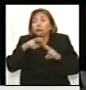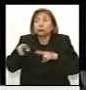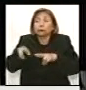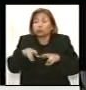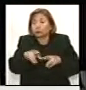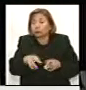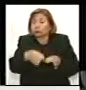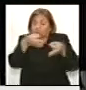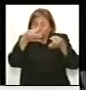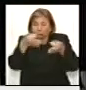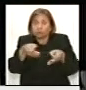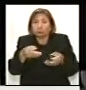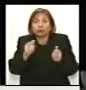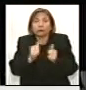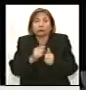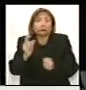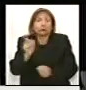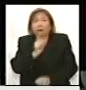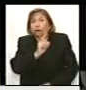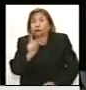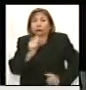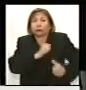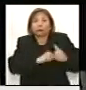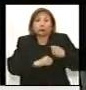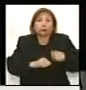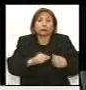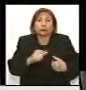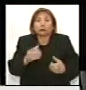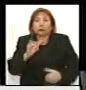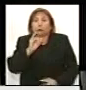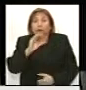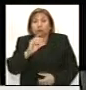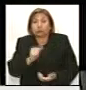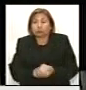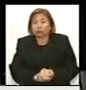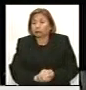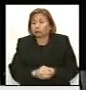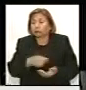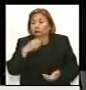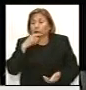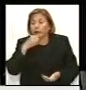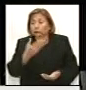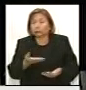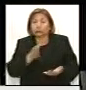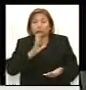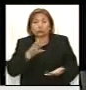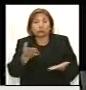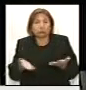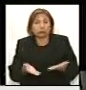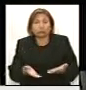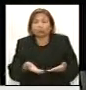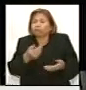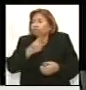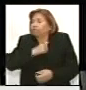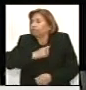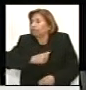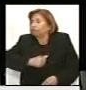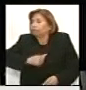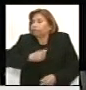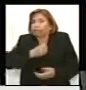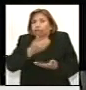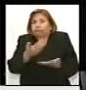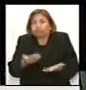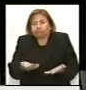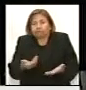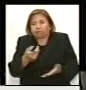es fundamental para no sufrir una inundación, como dijo la señorita que habló aquí, que lamentablemente si llega a suceder